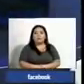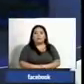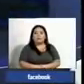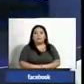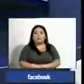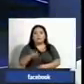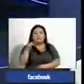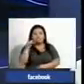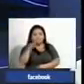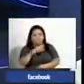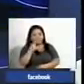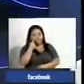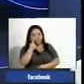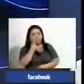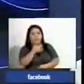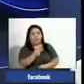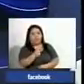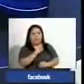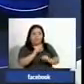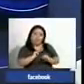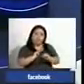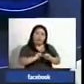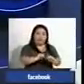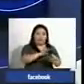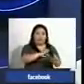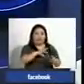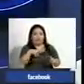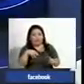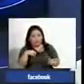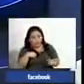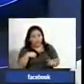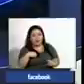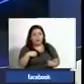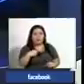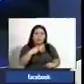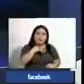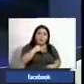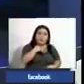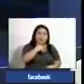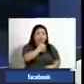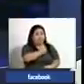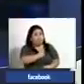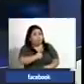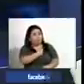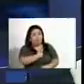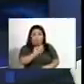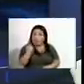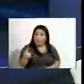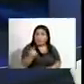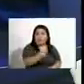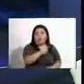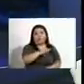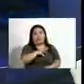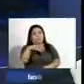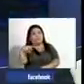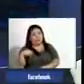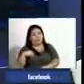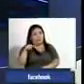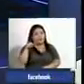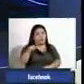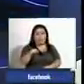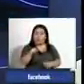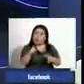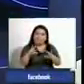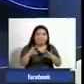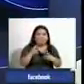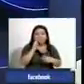Enfrentar la muerte de una persona a causa del coronavirus será un proceso difícil para todas las familias. Situación no